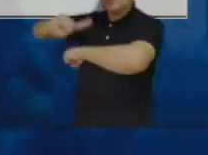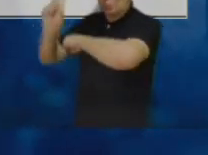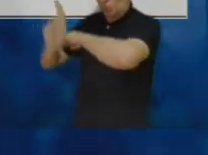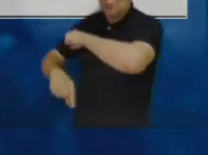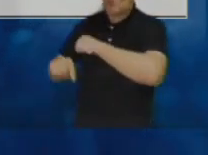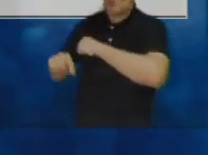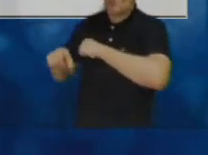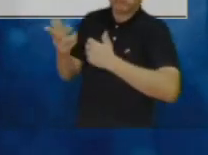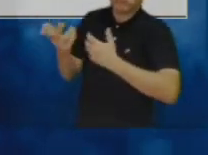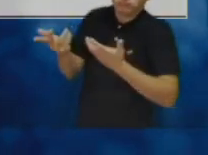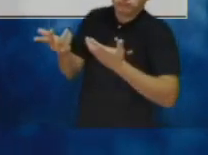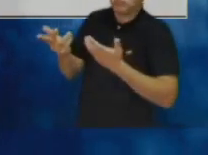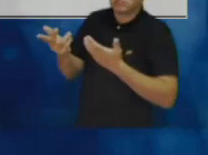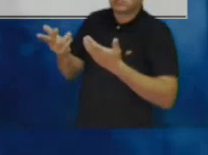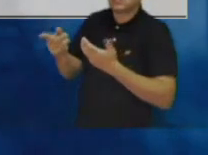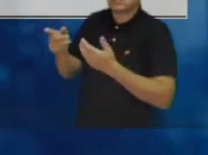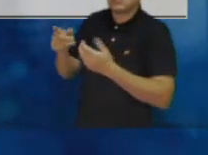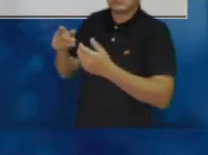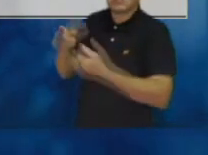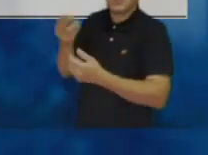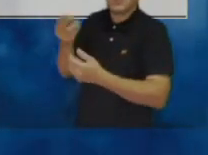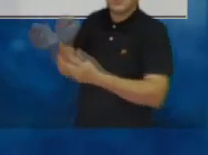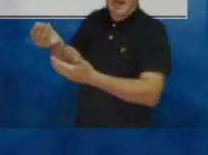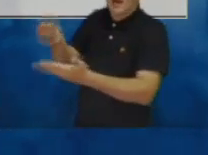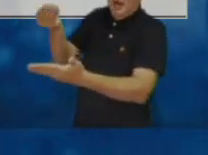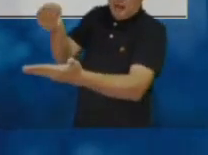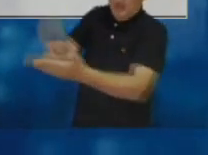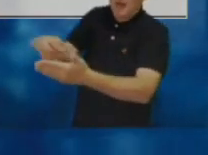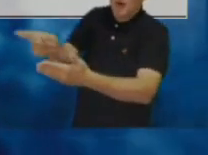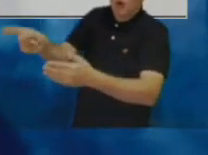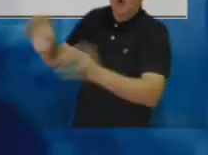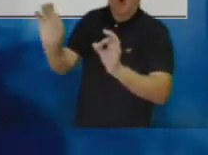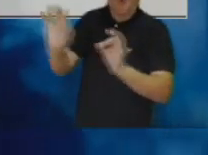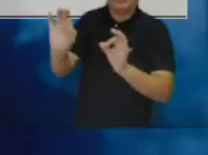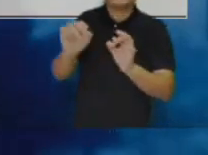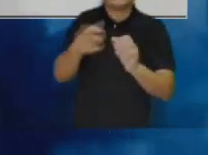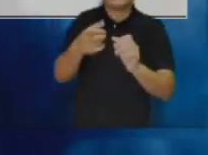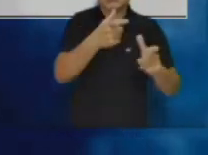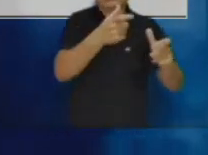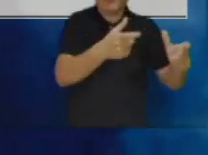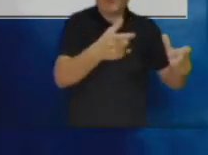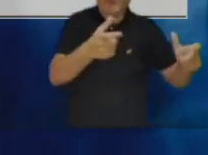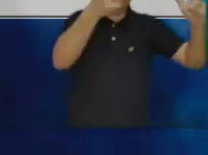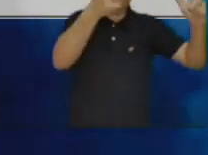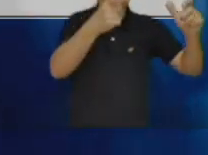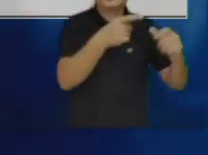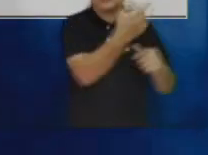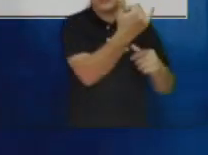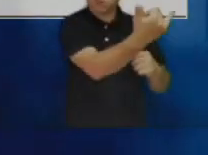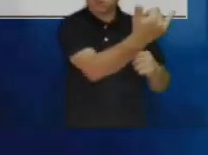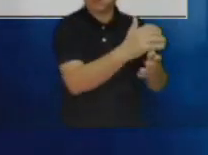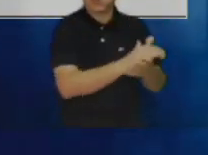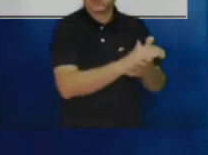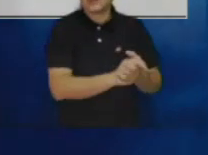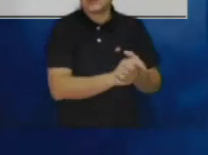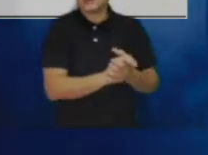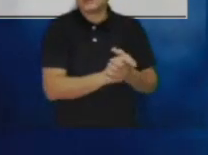en casos más graves llevar el caso a la corte para judicialización.